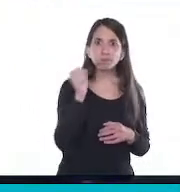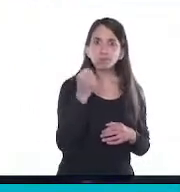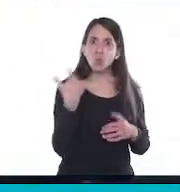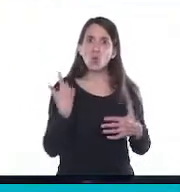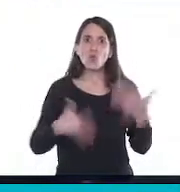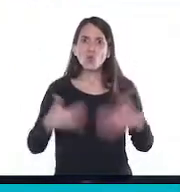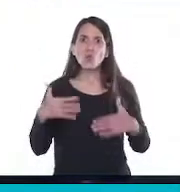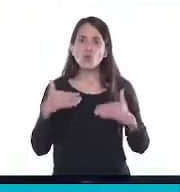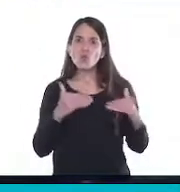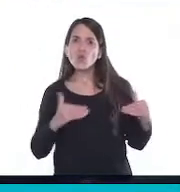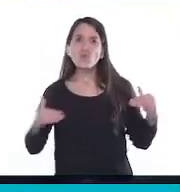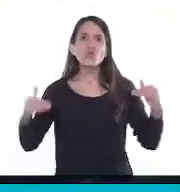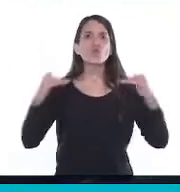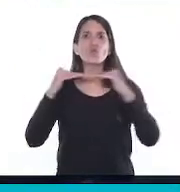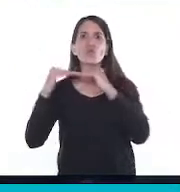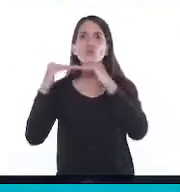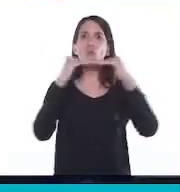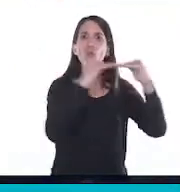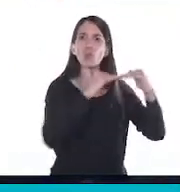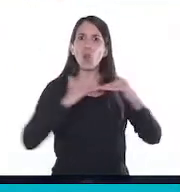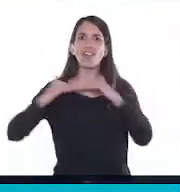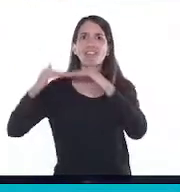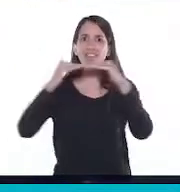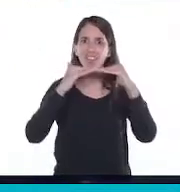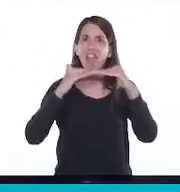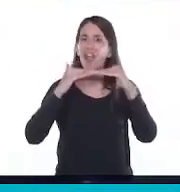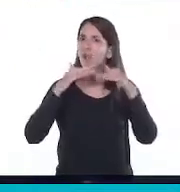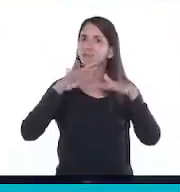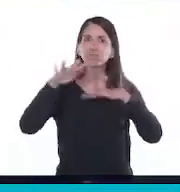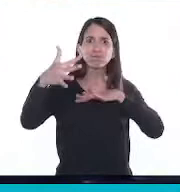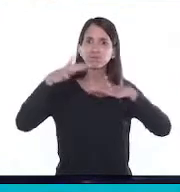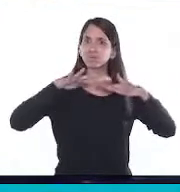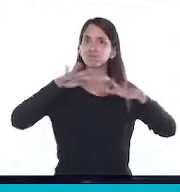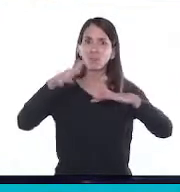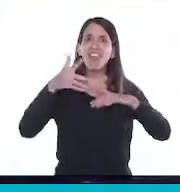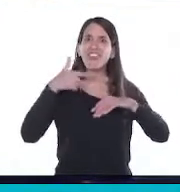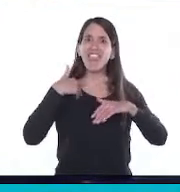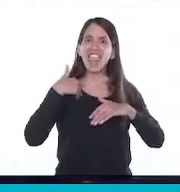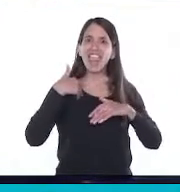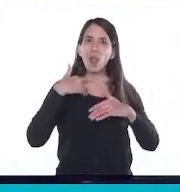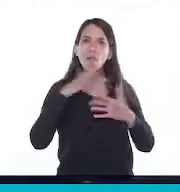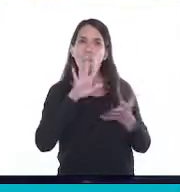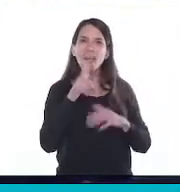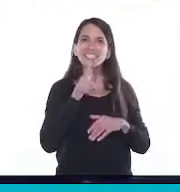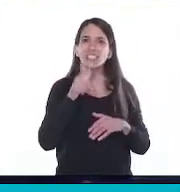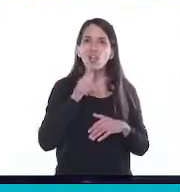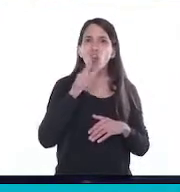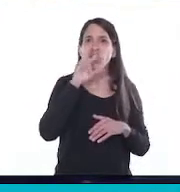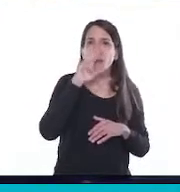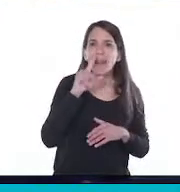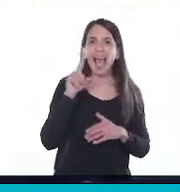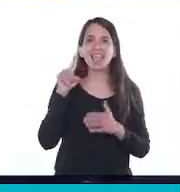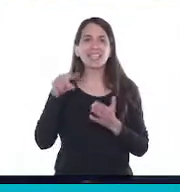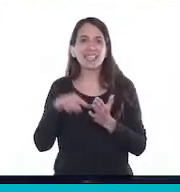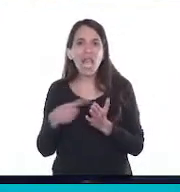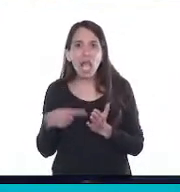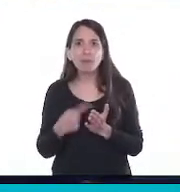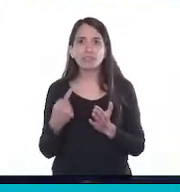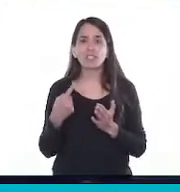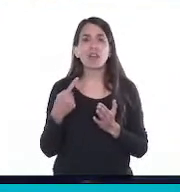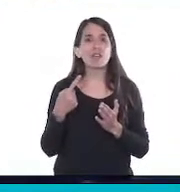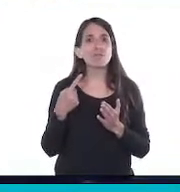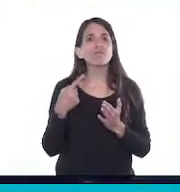igualdad en una en una zona de la provincia que muchas veces no les llegan las